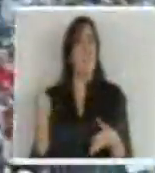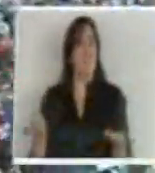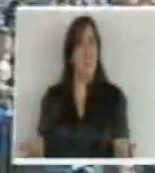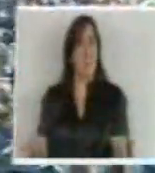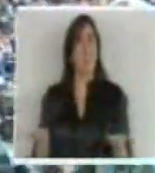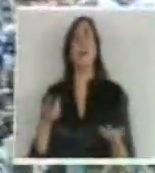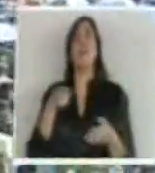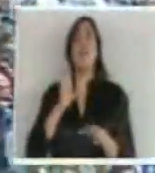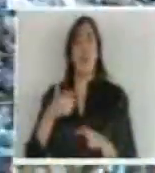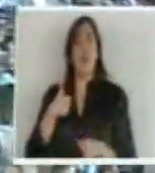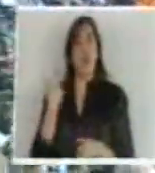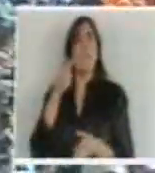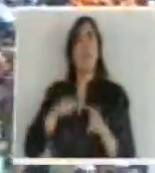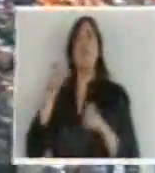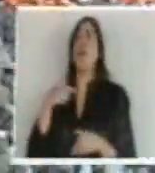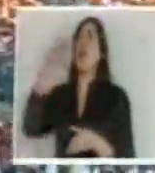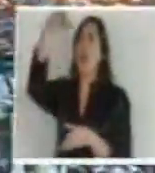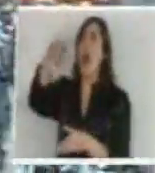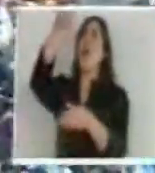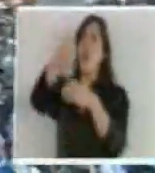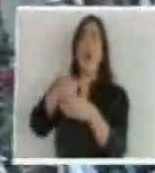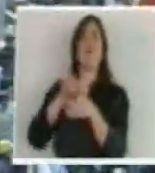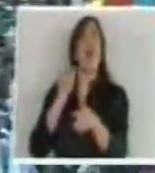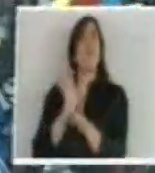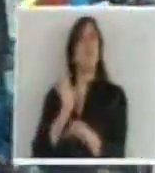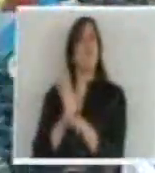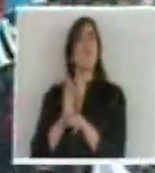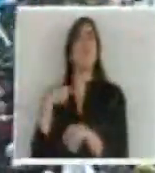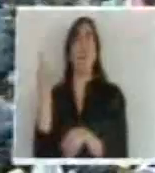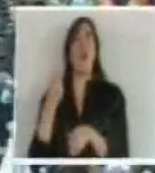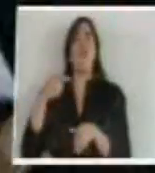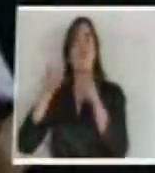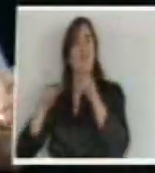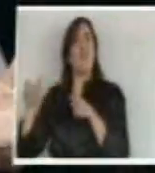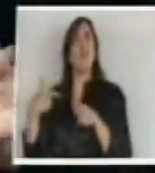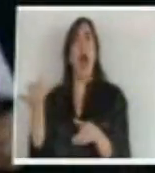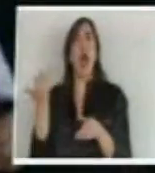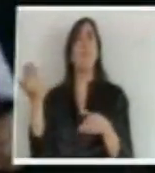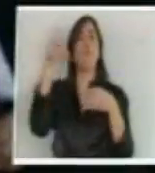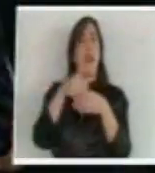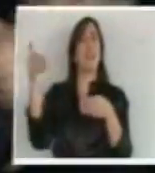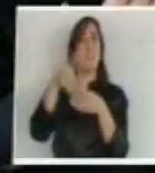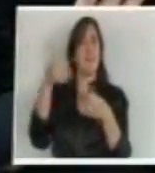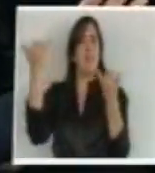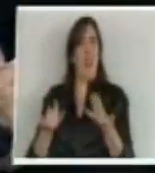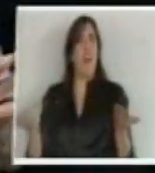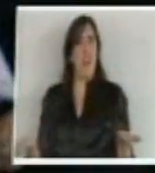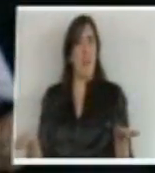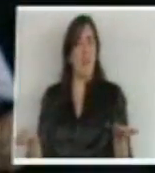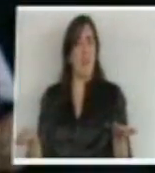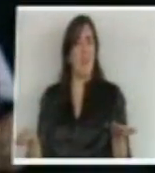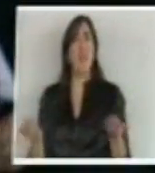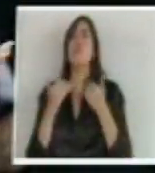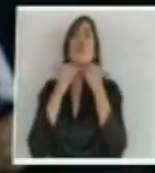en un ejercicio de participación popular que también debe ser rescatado, no importa